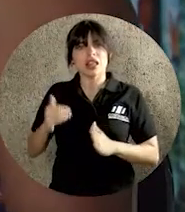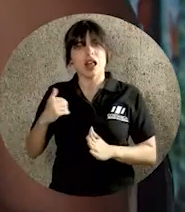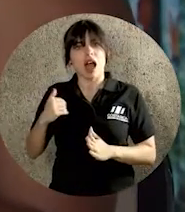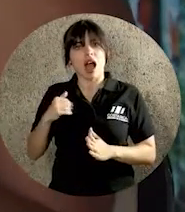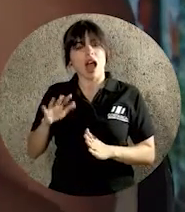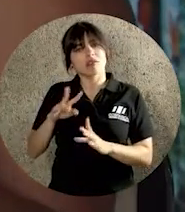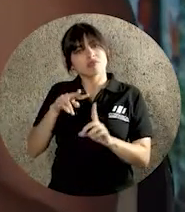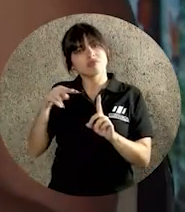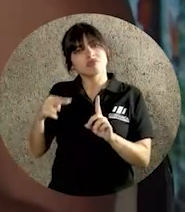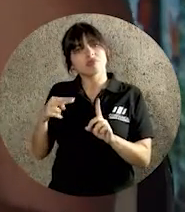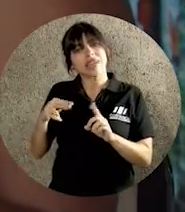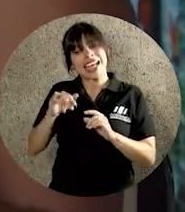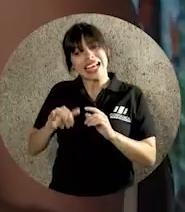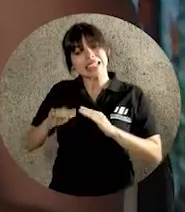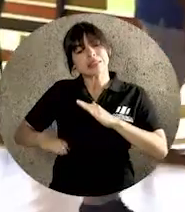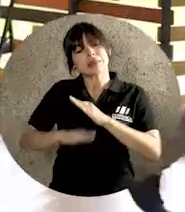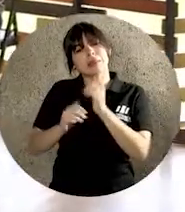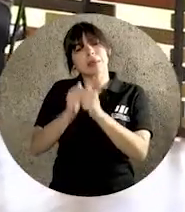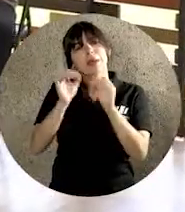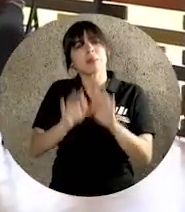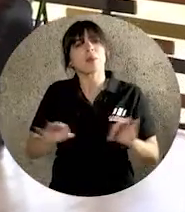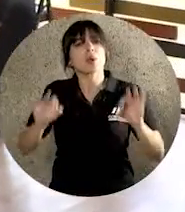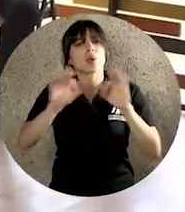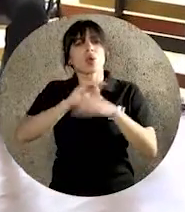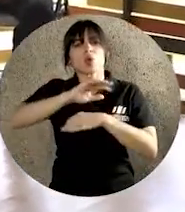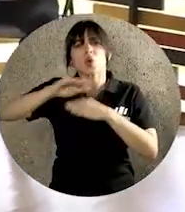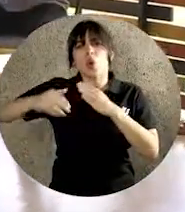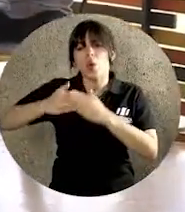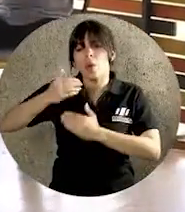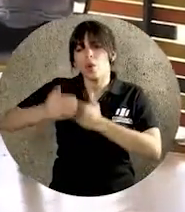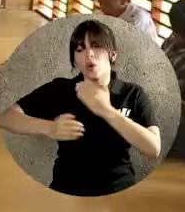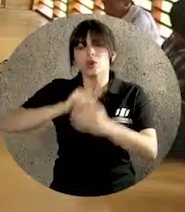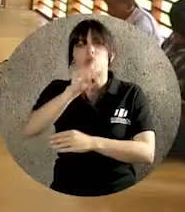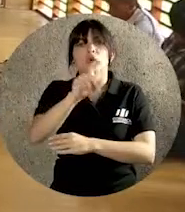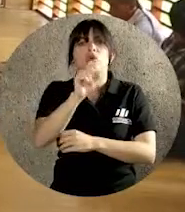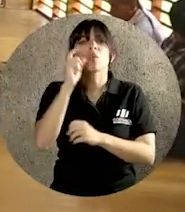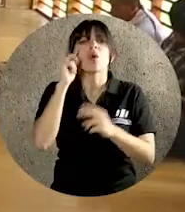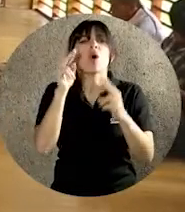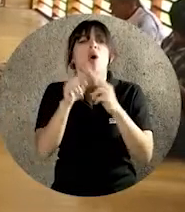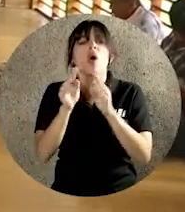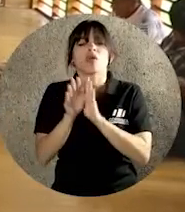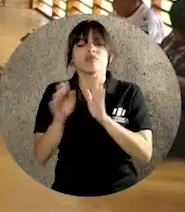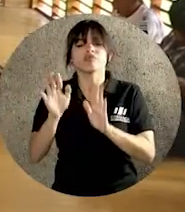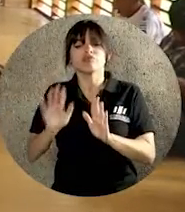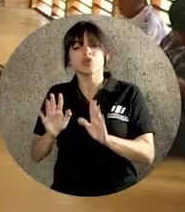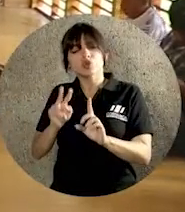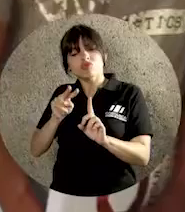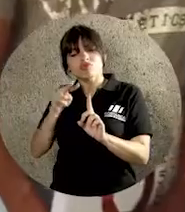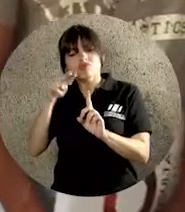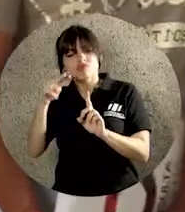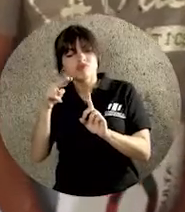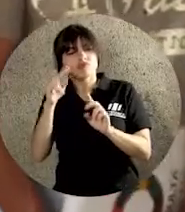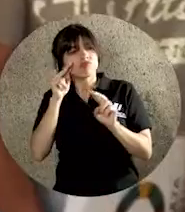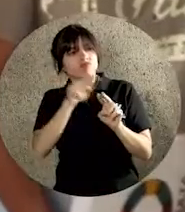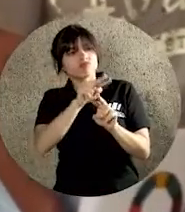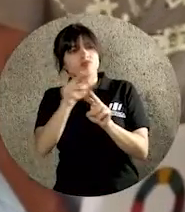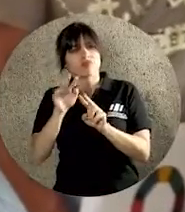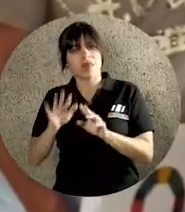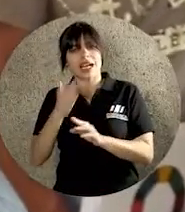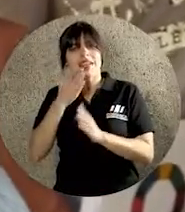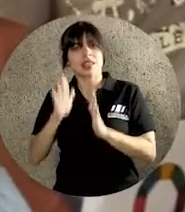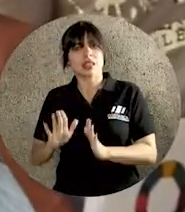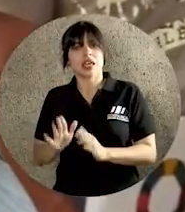que es la base más importante de todo proceso de consulta, conocer la cosmovisión desde el punto de vista